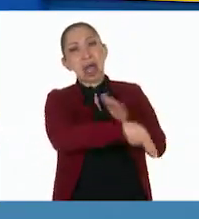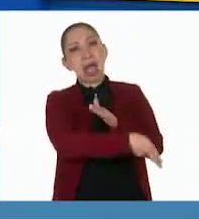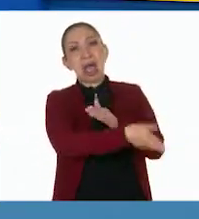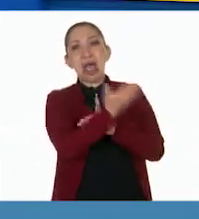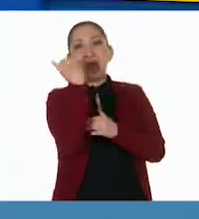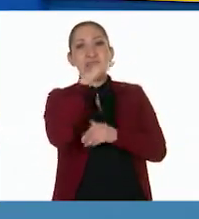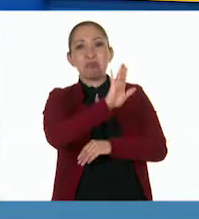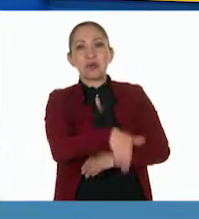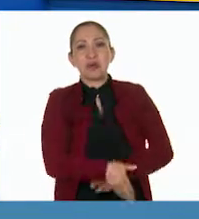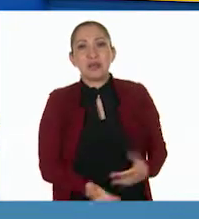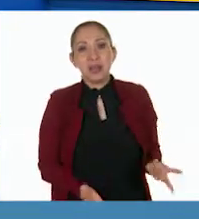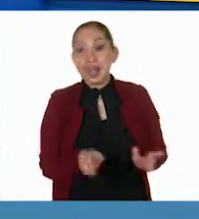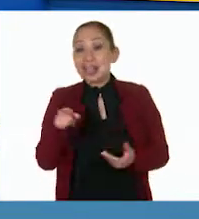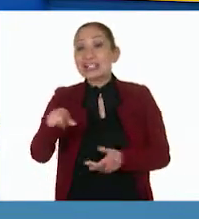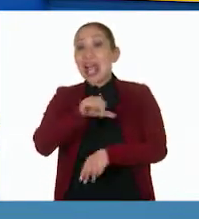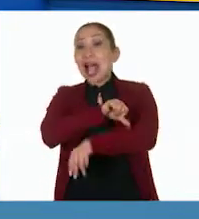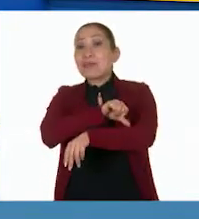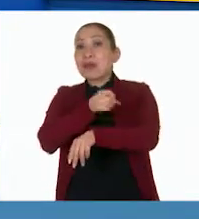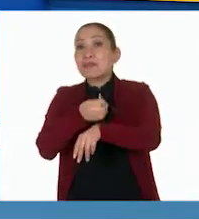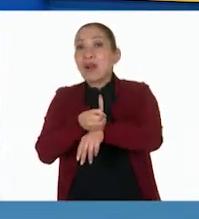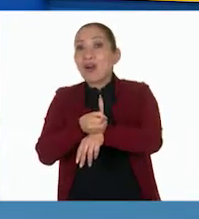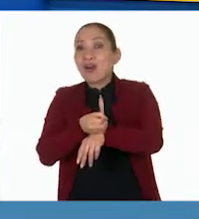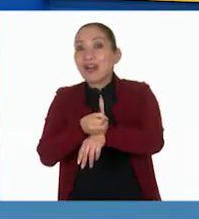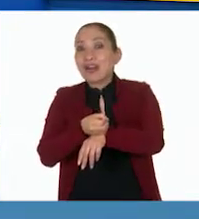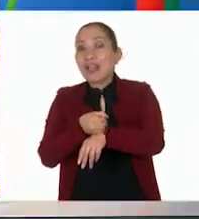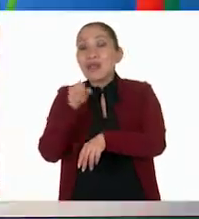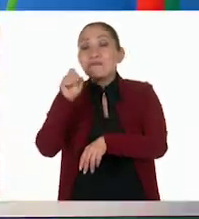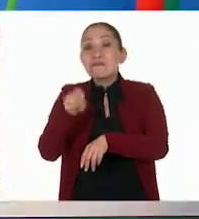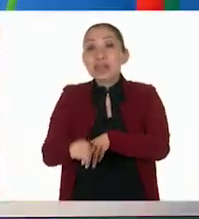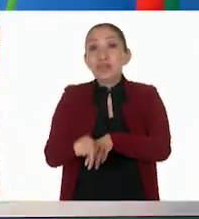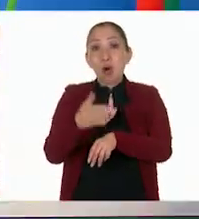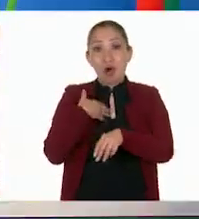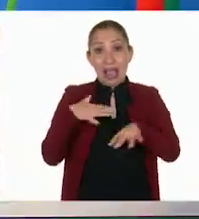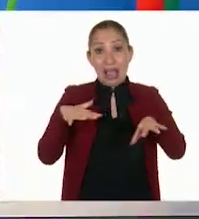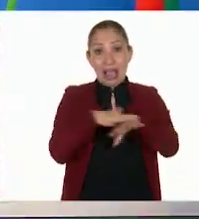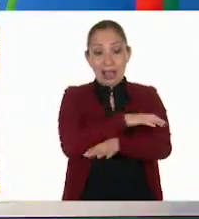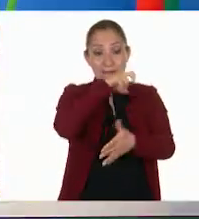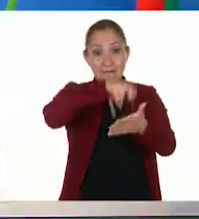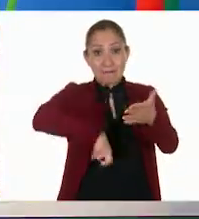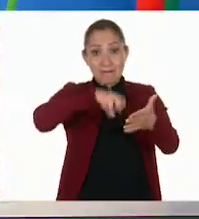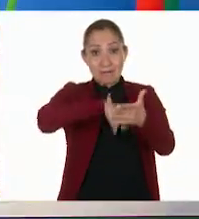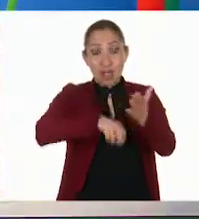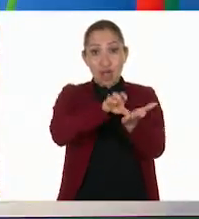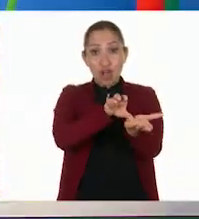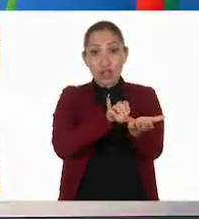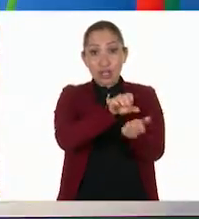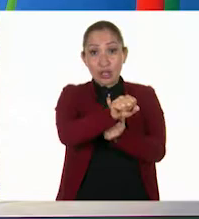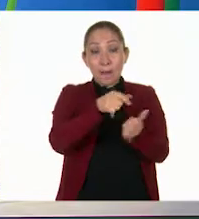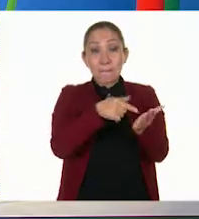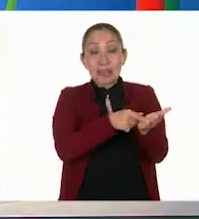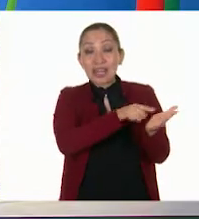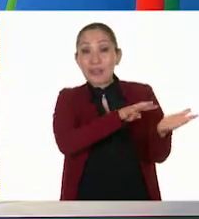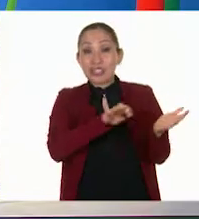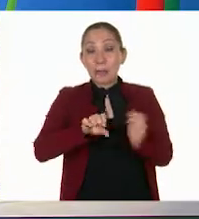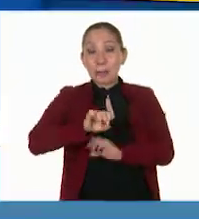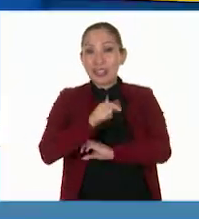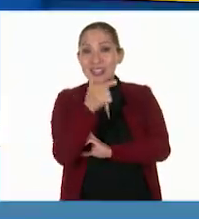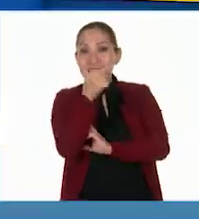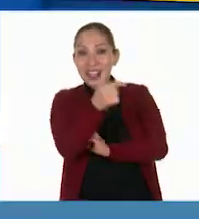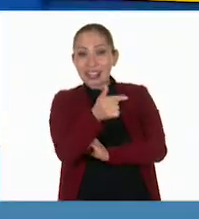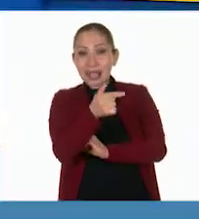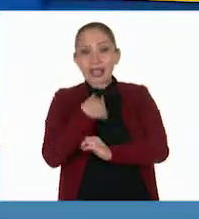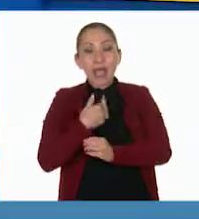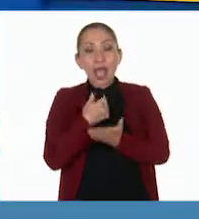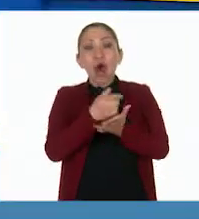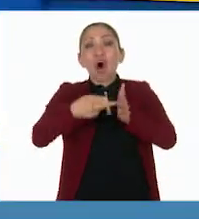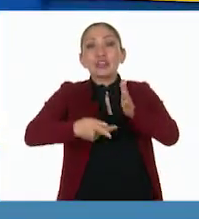para entonces. Era Álvaro Obregón, quien a partir de una de las reformas hechas a la Constitución en 1927 que permitieron